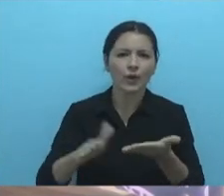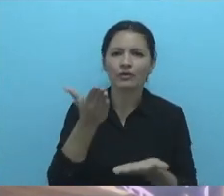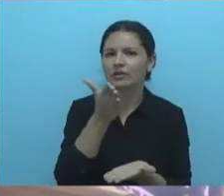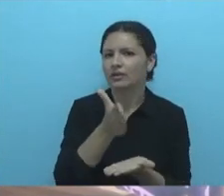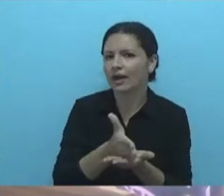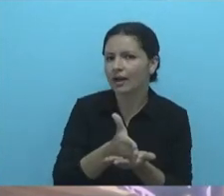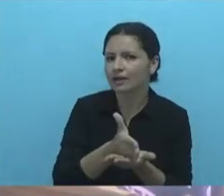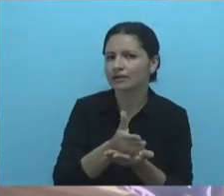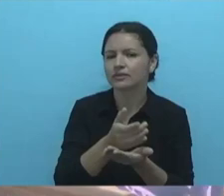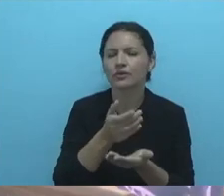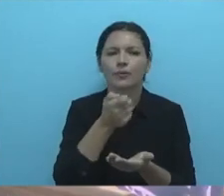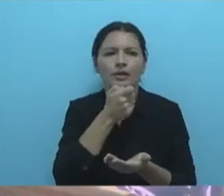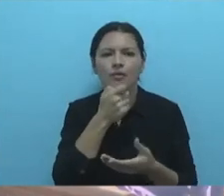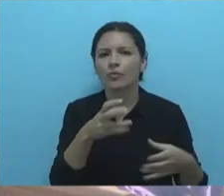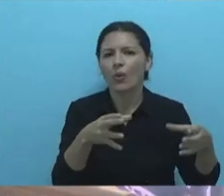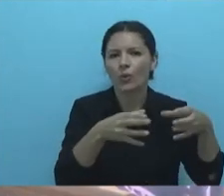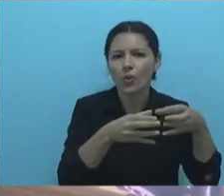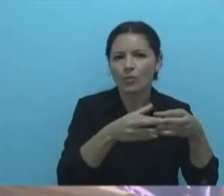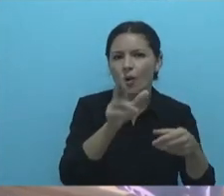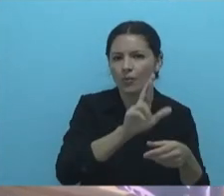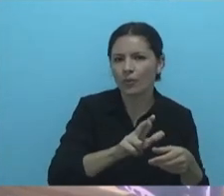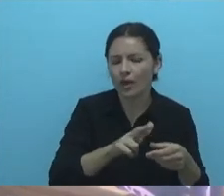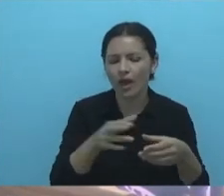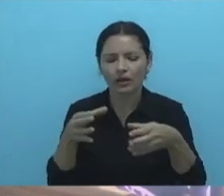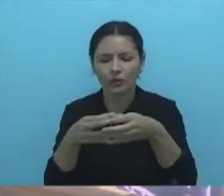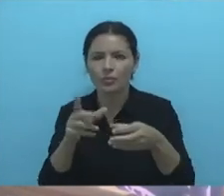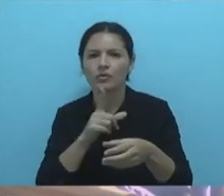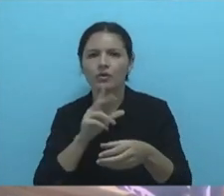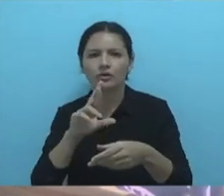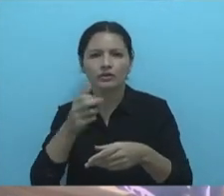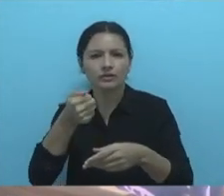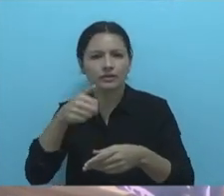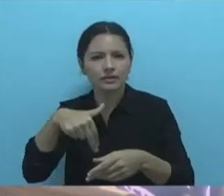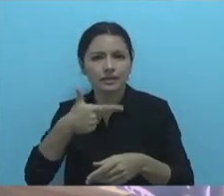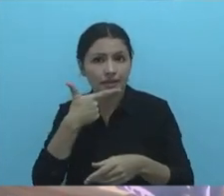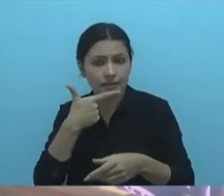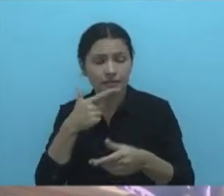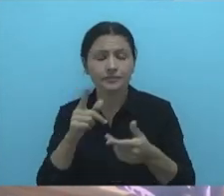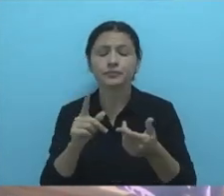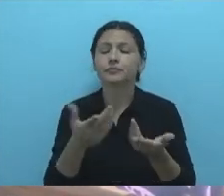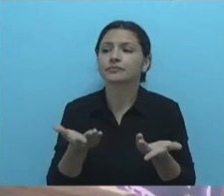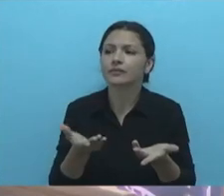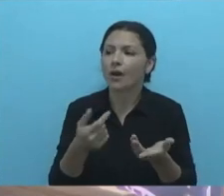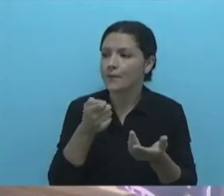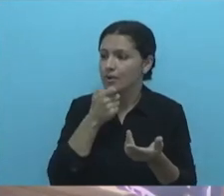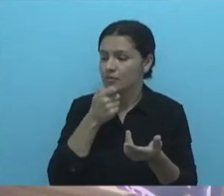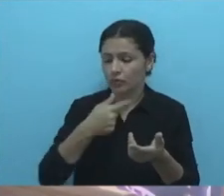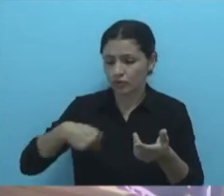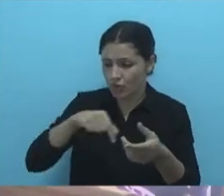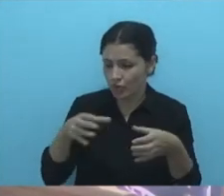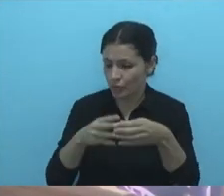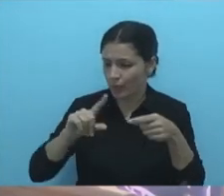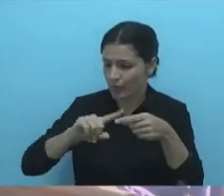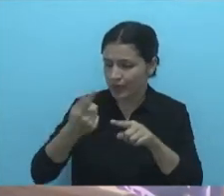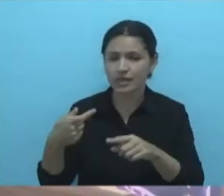a la avanzada de derecho de las mujeres pero también de la población travesti trans y Me permito también decir que nuestro partido el partido socialista